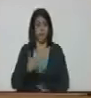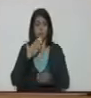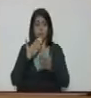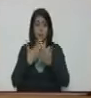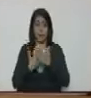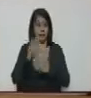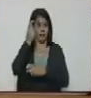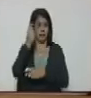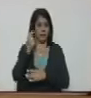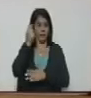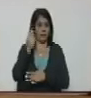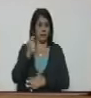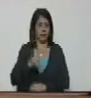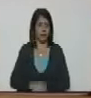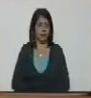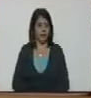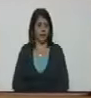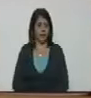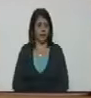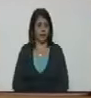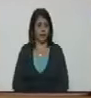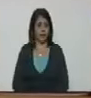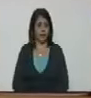Gracias, diputado.